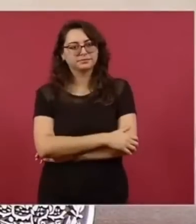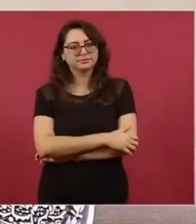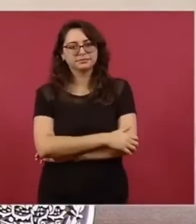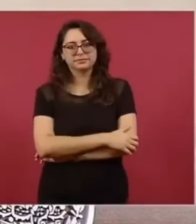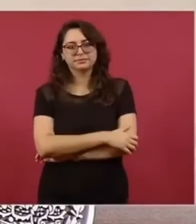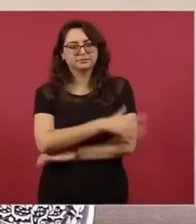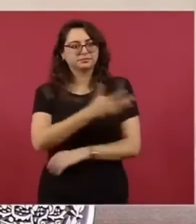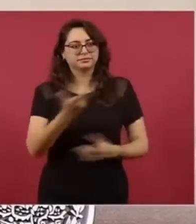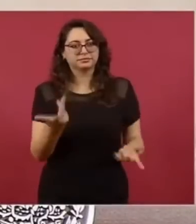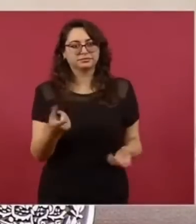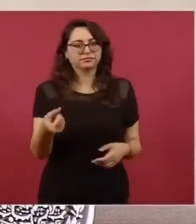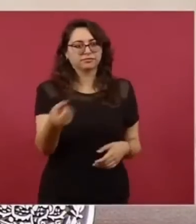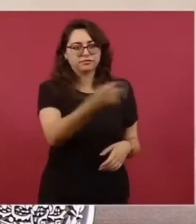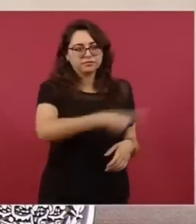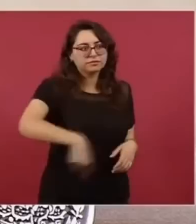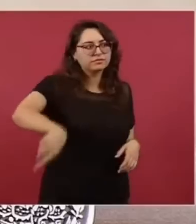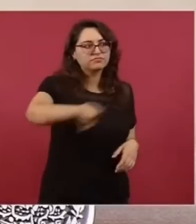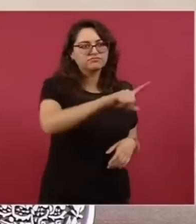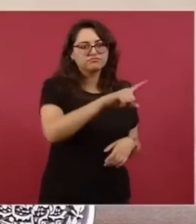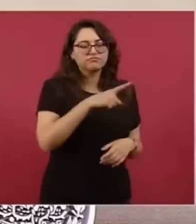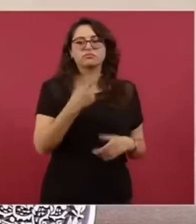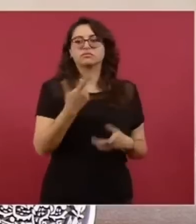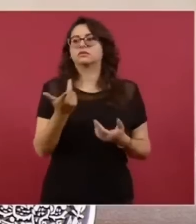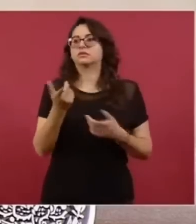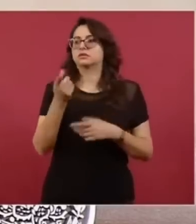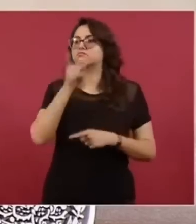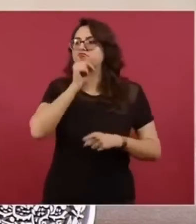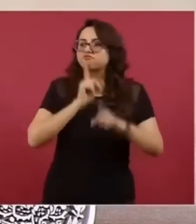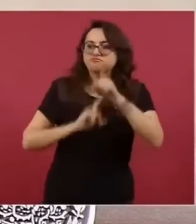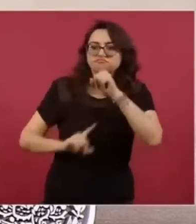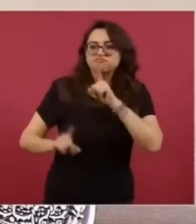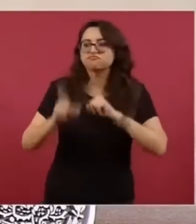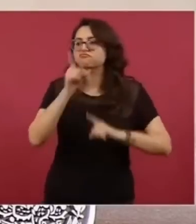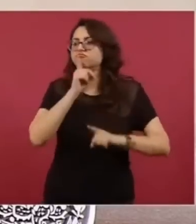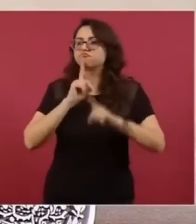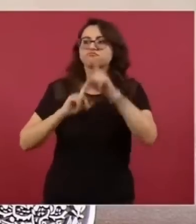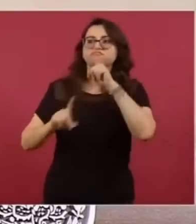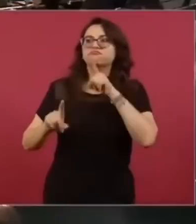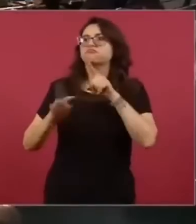han ganado muchísimo dinero los banqueros